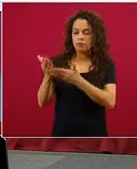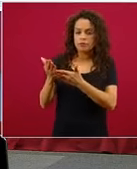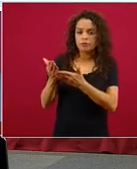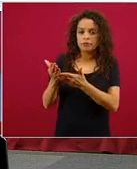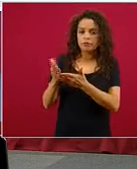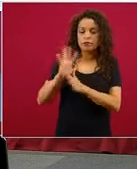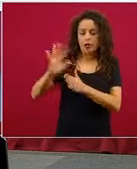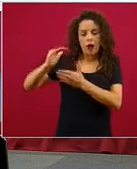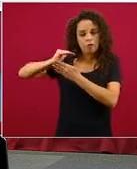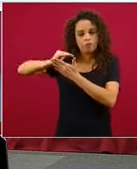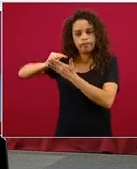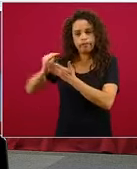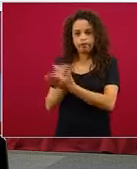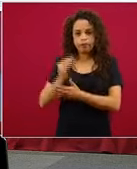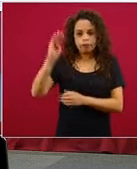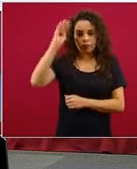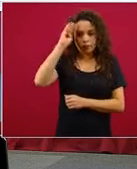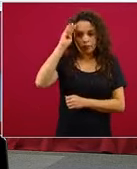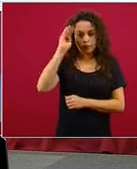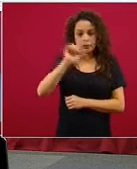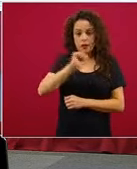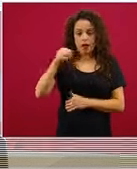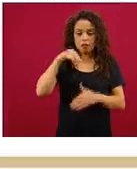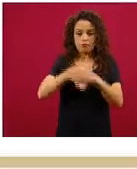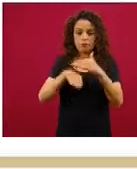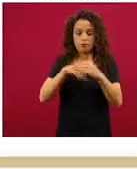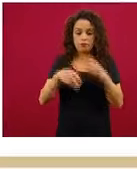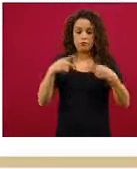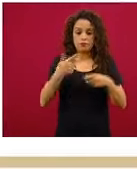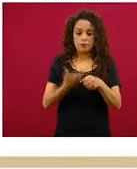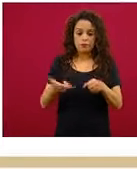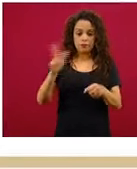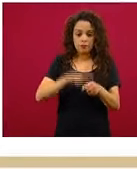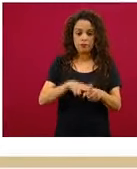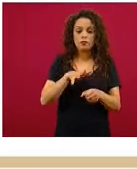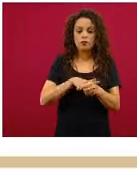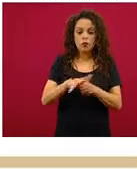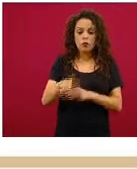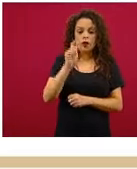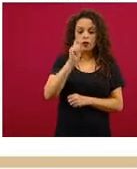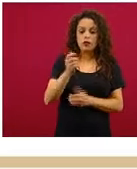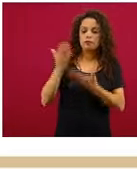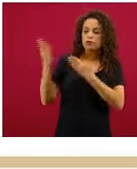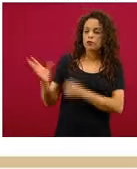máxima reducción de la hospitalización, que es precisamente la de solo